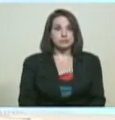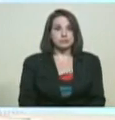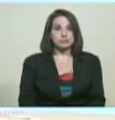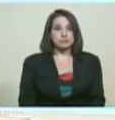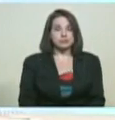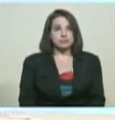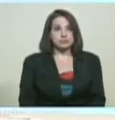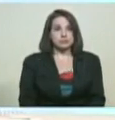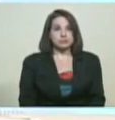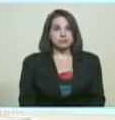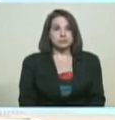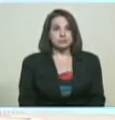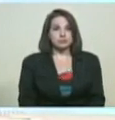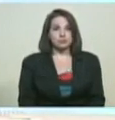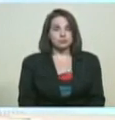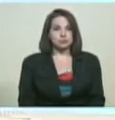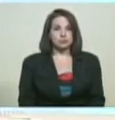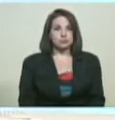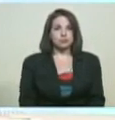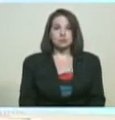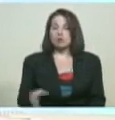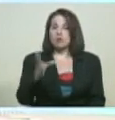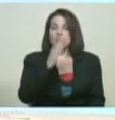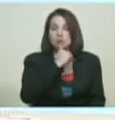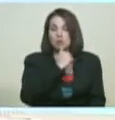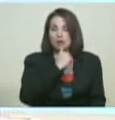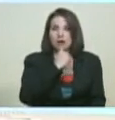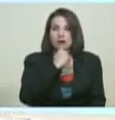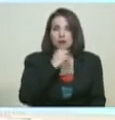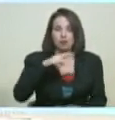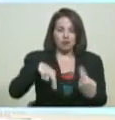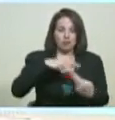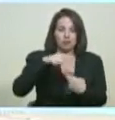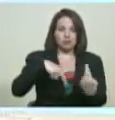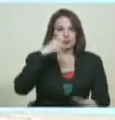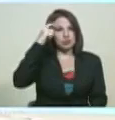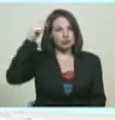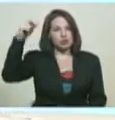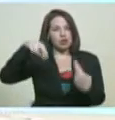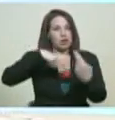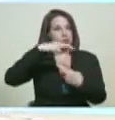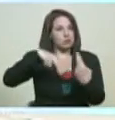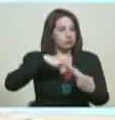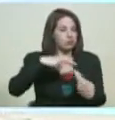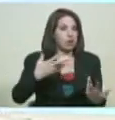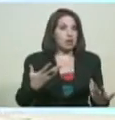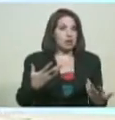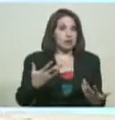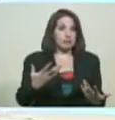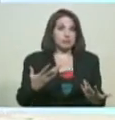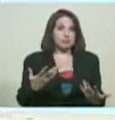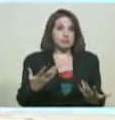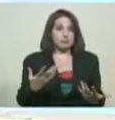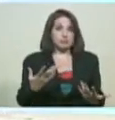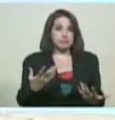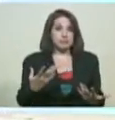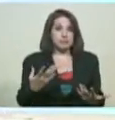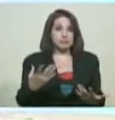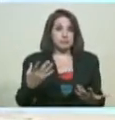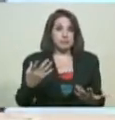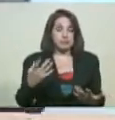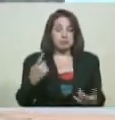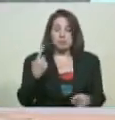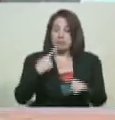no hay revolución sin teoría revolucionaria y no hay teoría revolucionaria sin acción